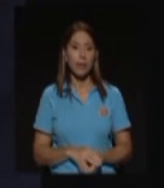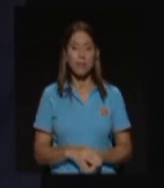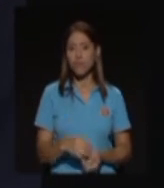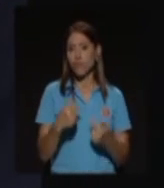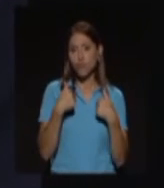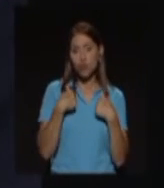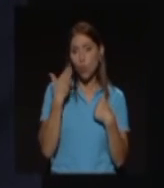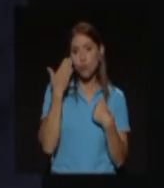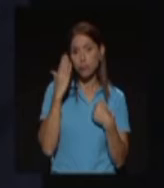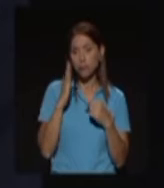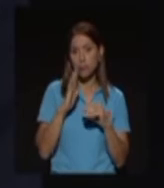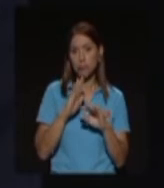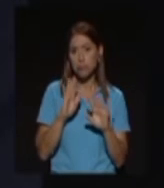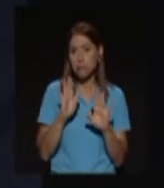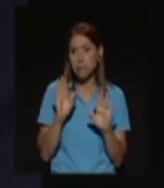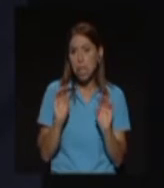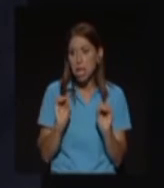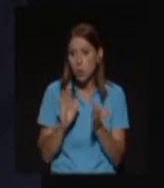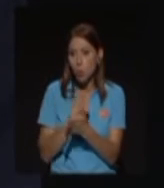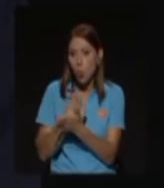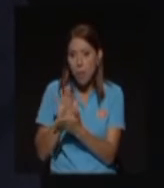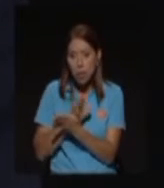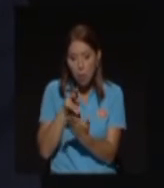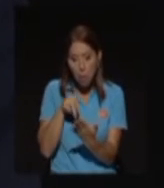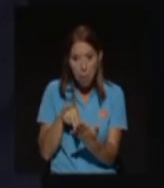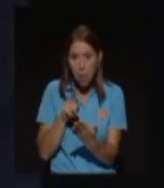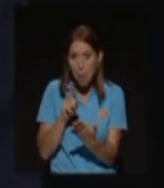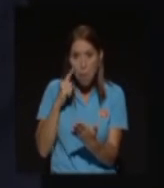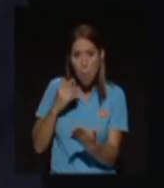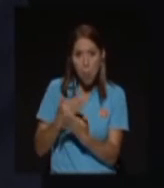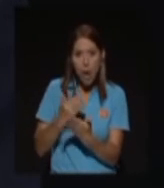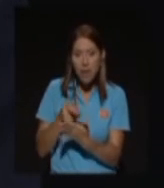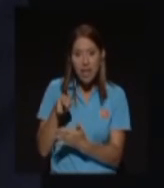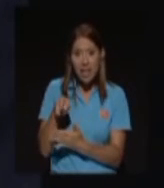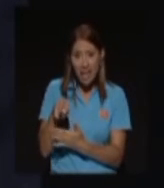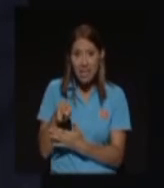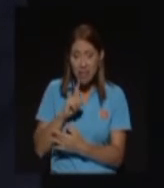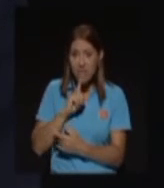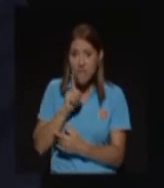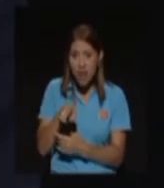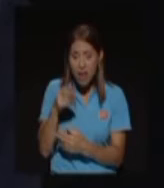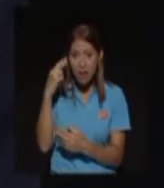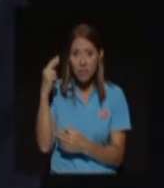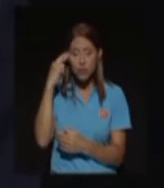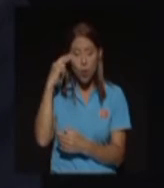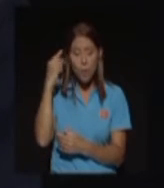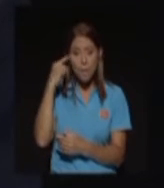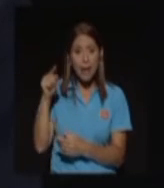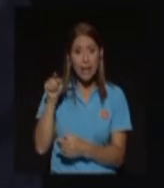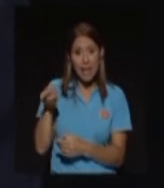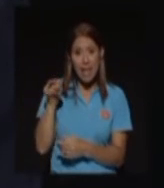Yo no conozco ningún documento que pruebe que esa era efectivamente la razón por la cual